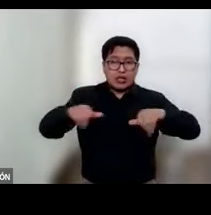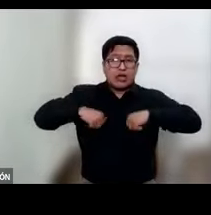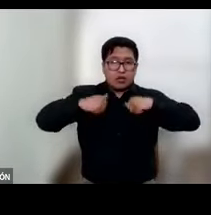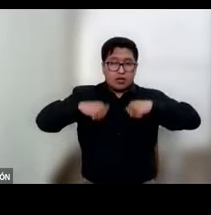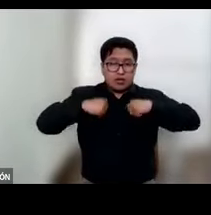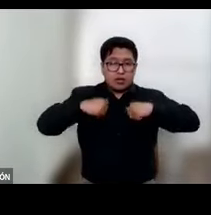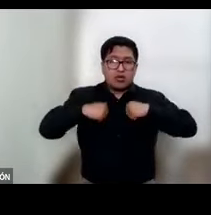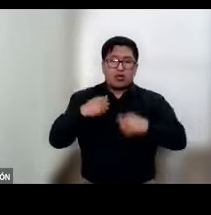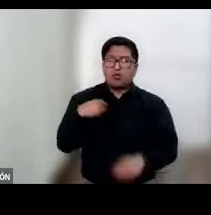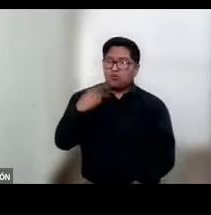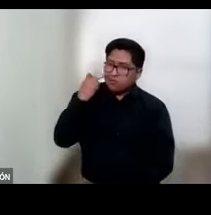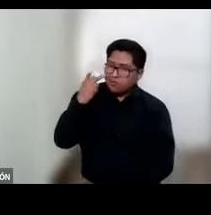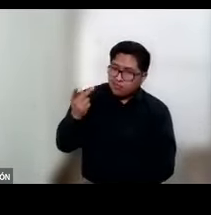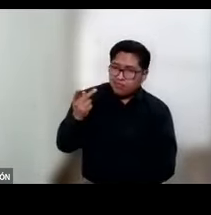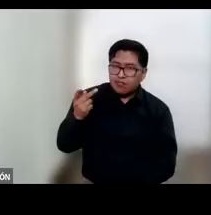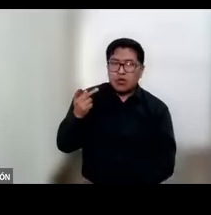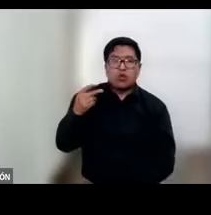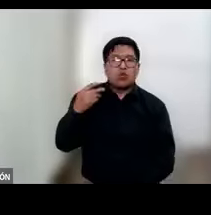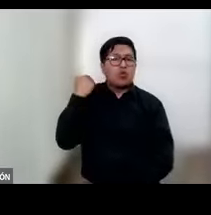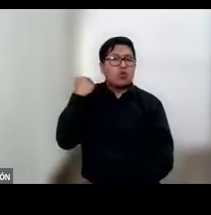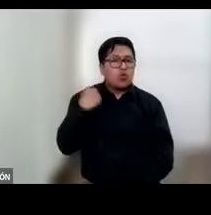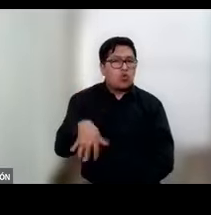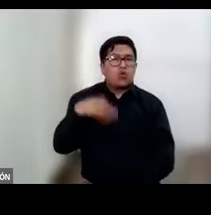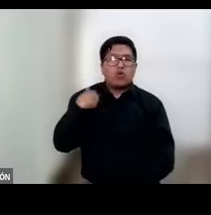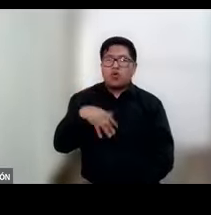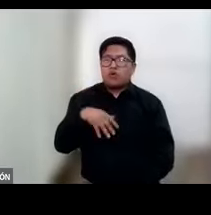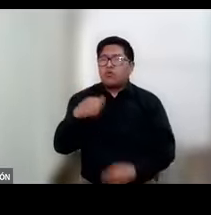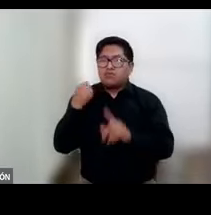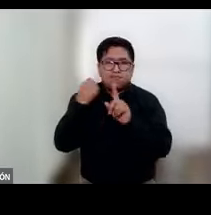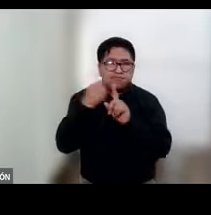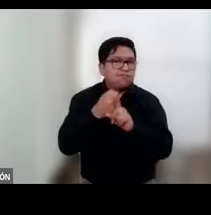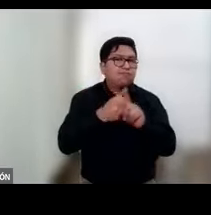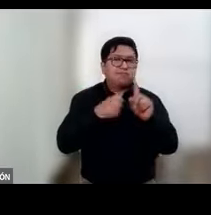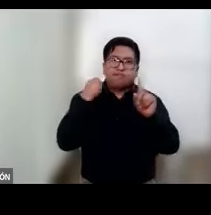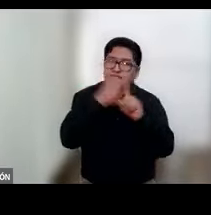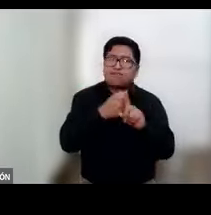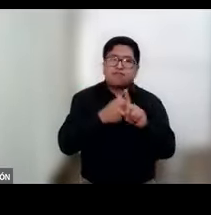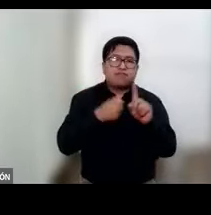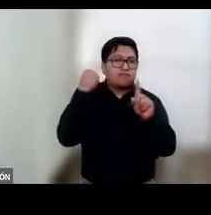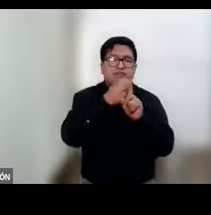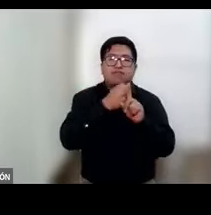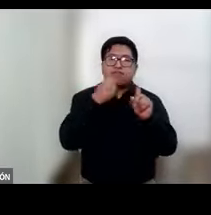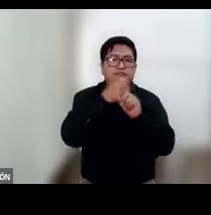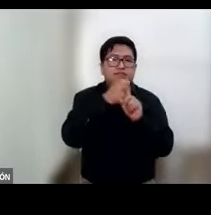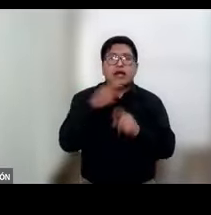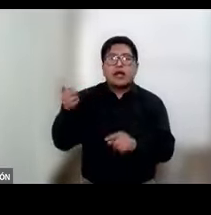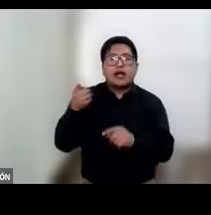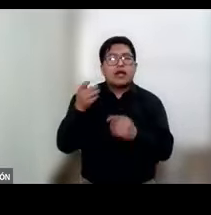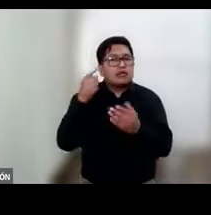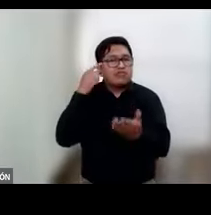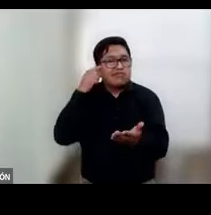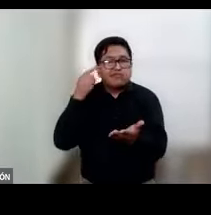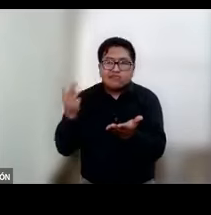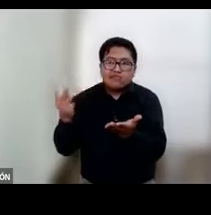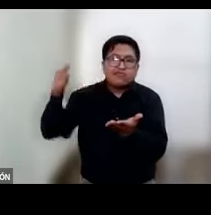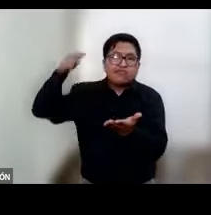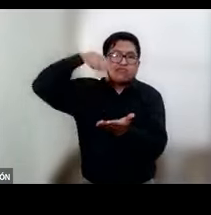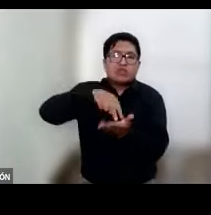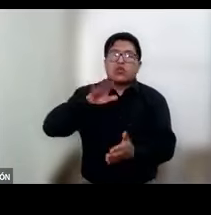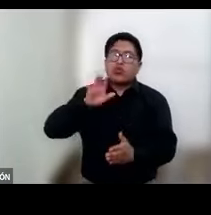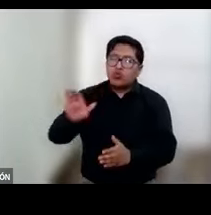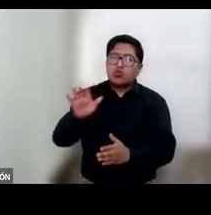organizados no fue muy dura fue muy férrea por mantener su posición de el derecho al